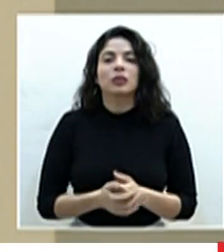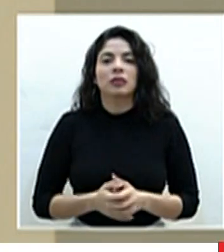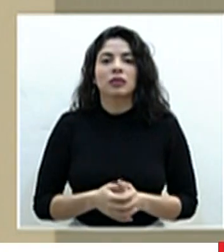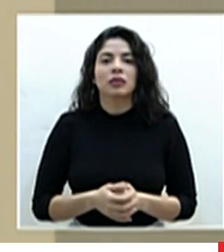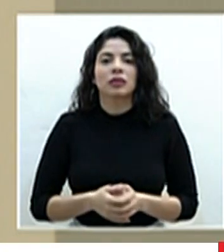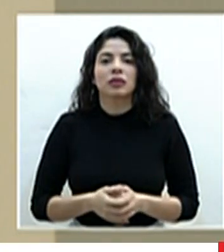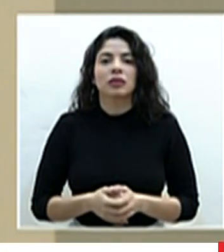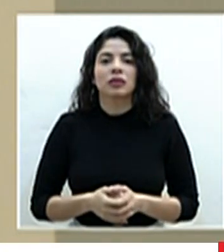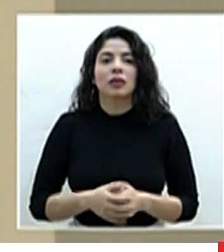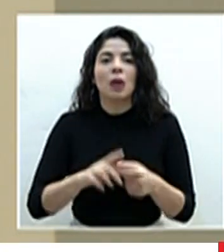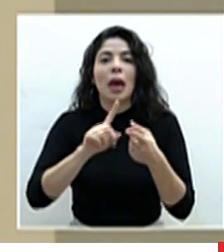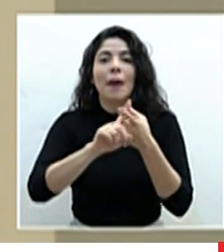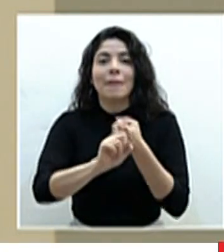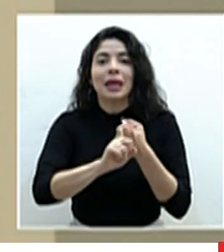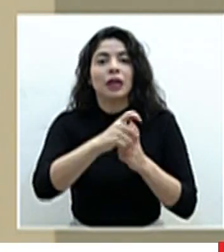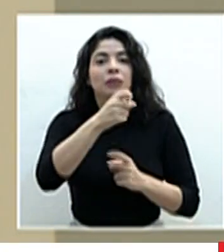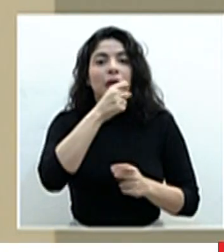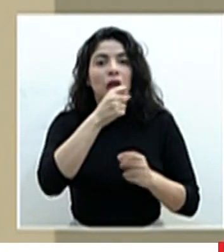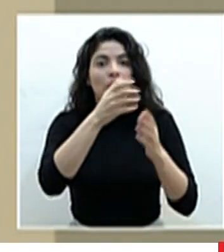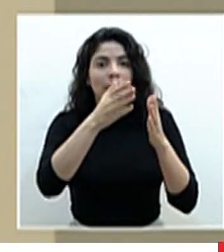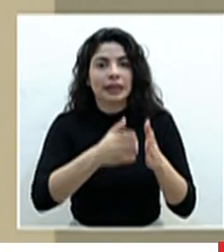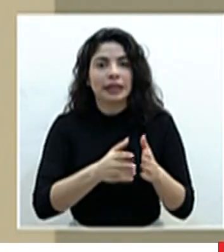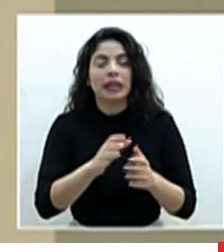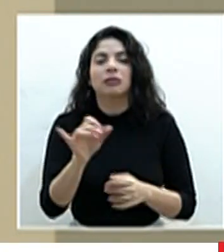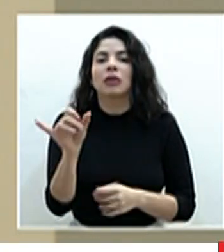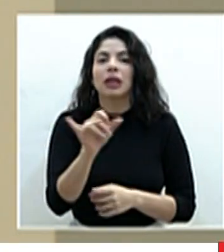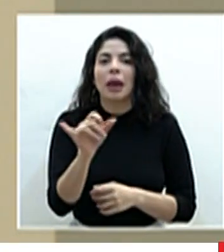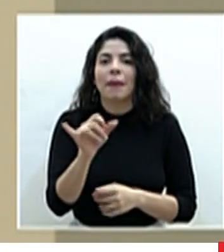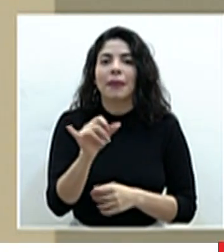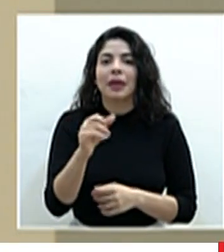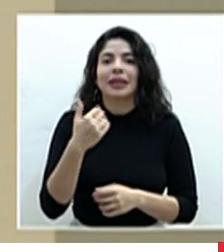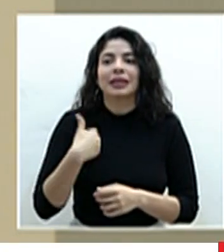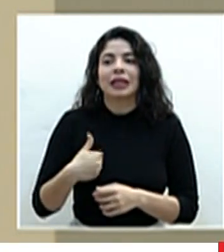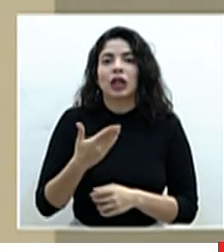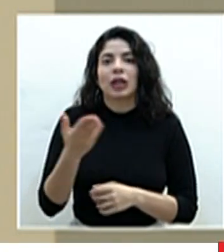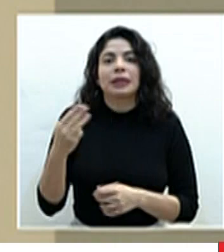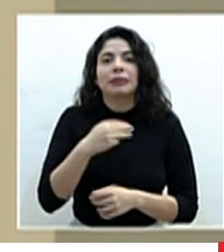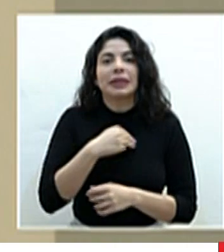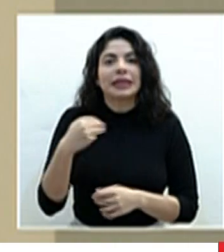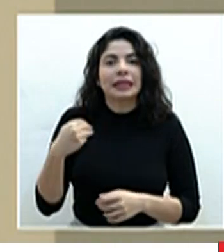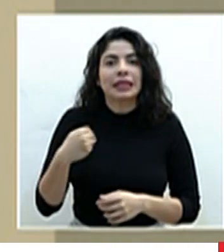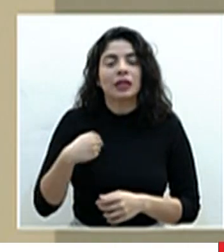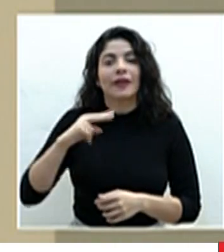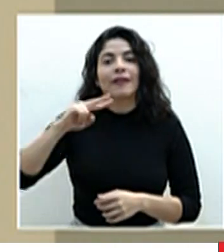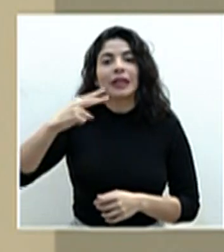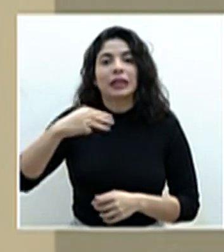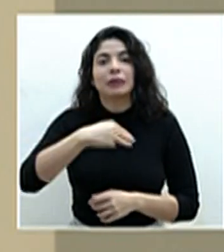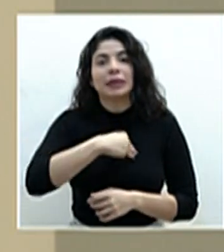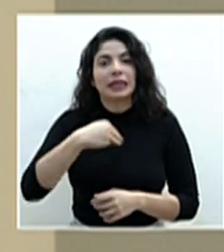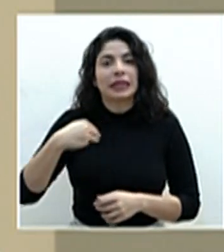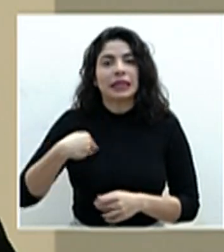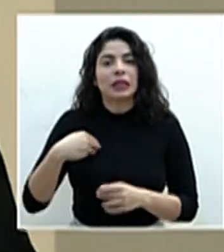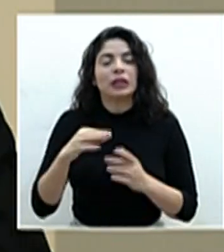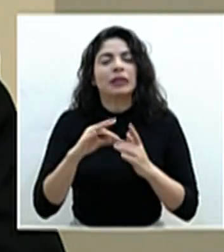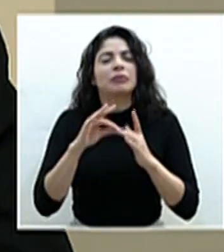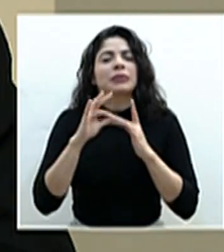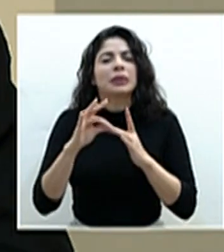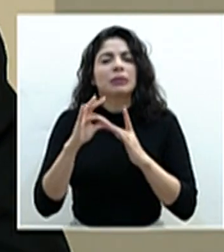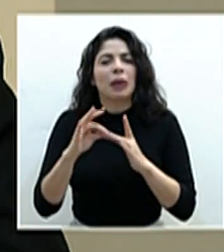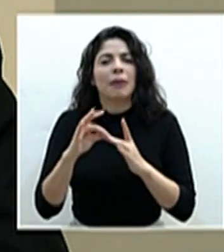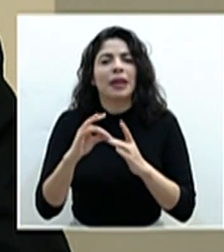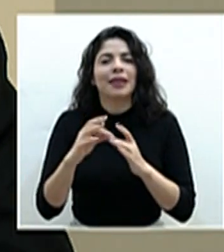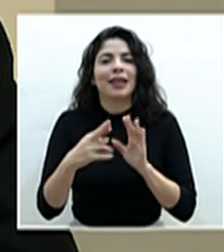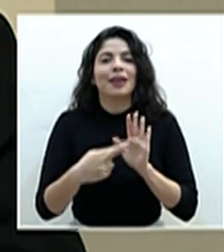a los amigos y amigas de la prensa, también a los señores ministros, al señor viceministro, muy especialmente a